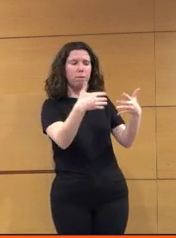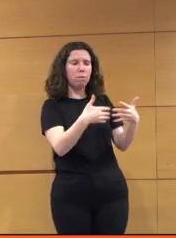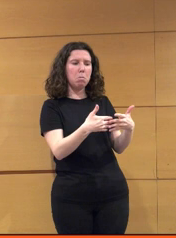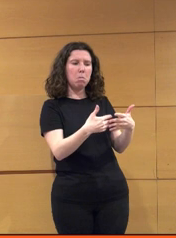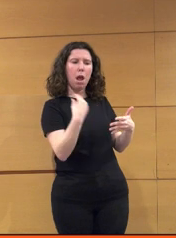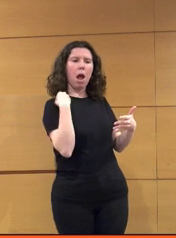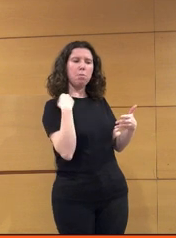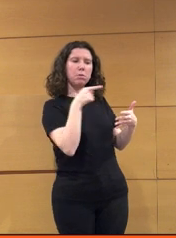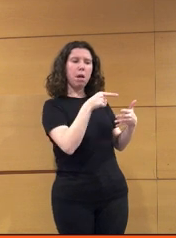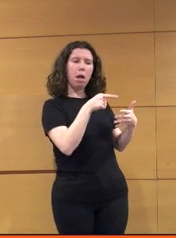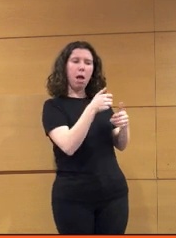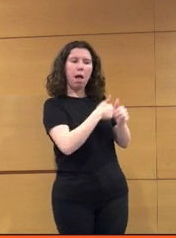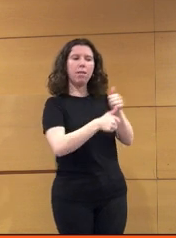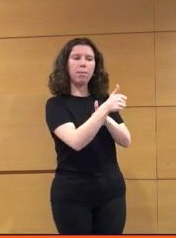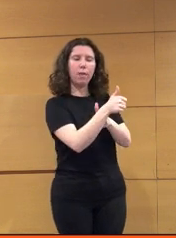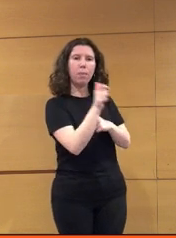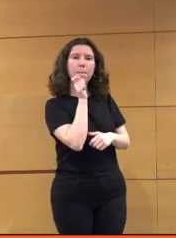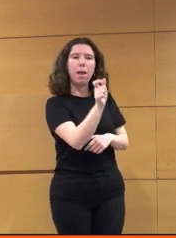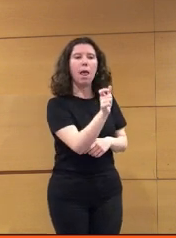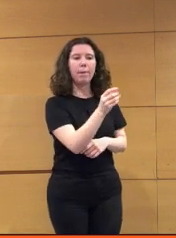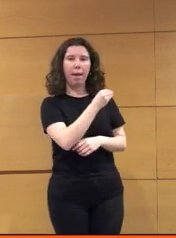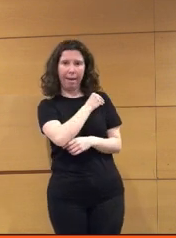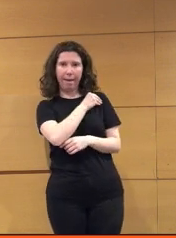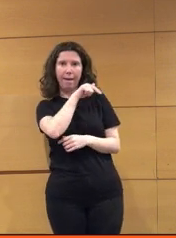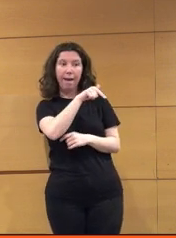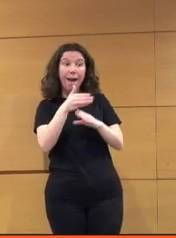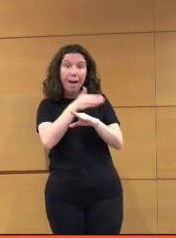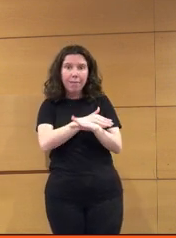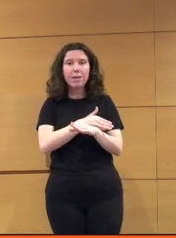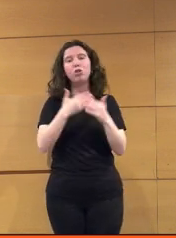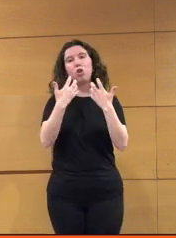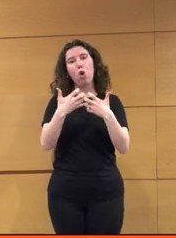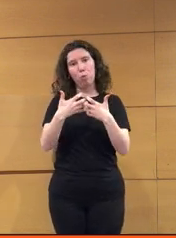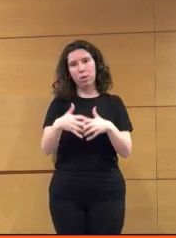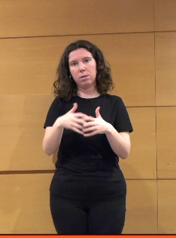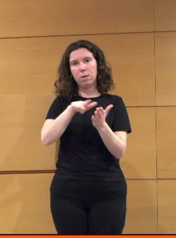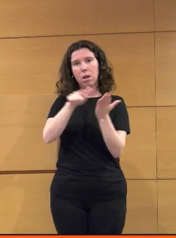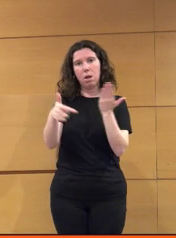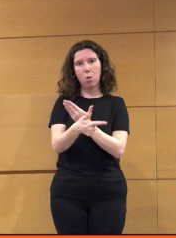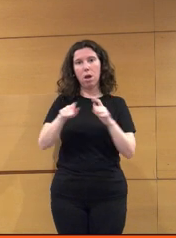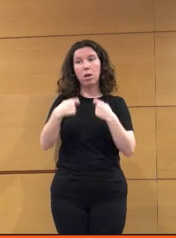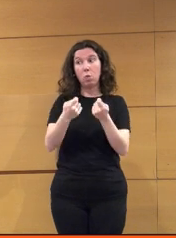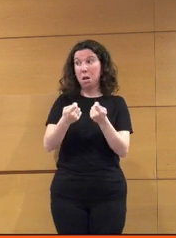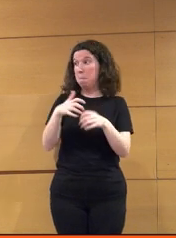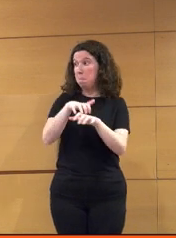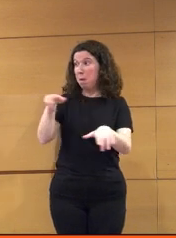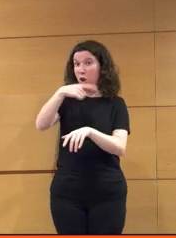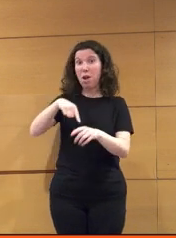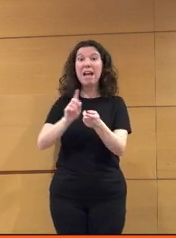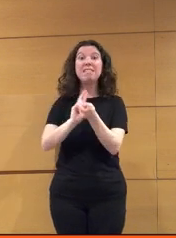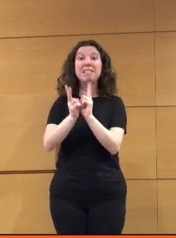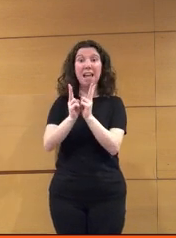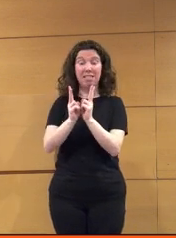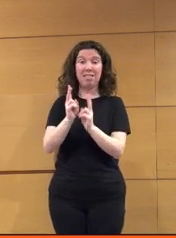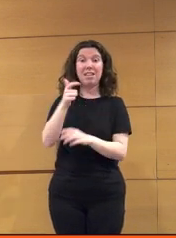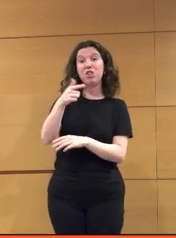hay procesamiento de lenguaje natural. Estoy seguro que la mayoría habéis oído hablar del ChatGPT y también tal vez lo habéis